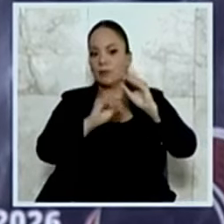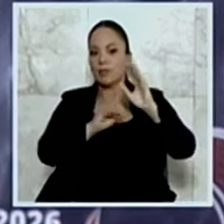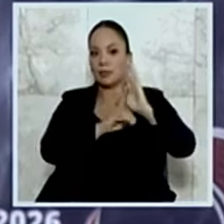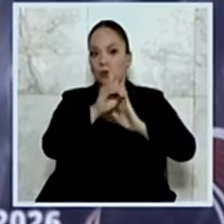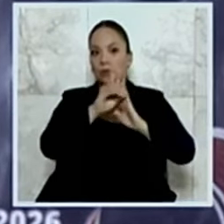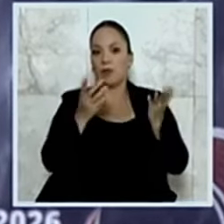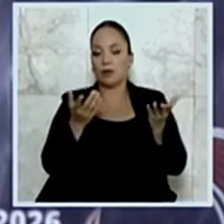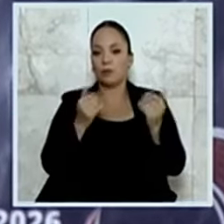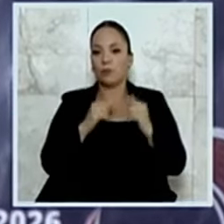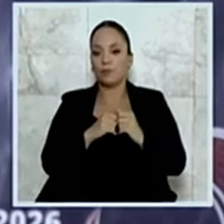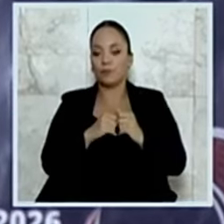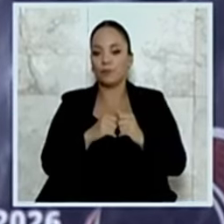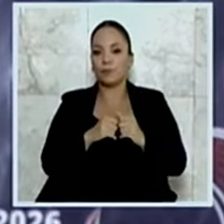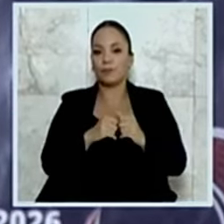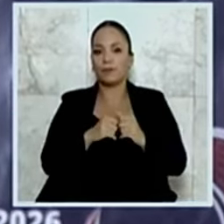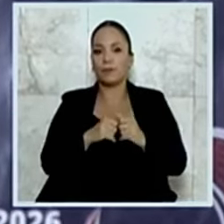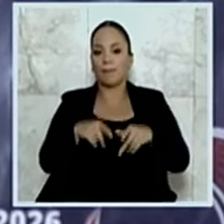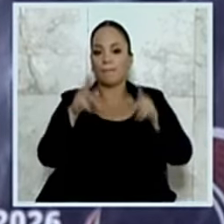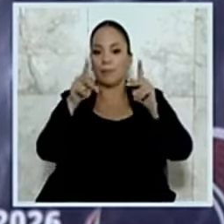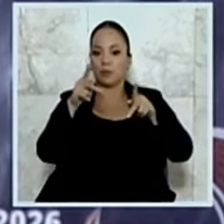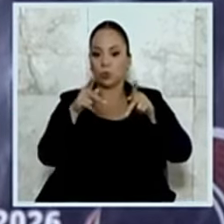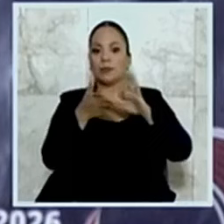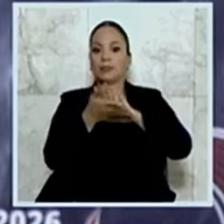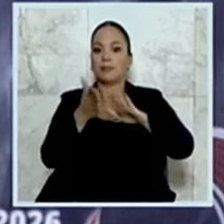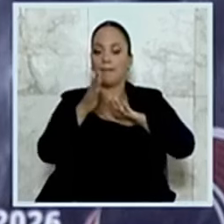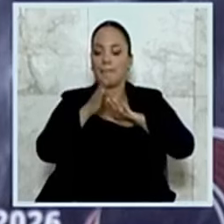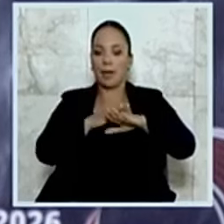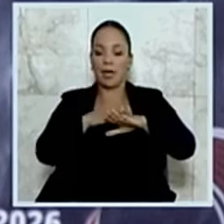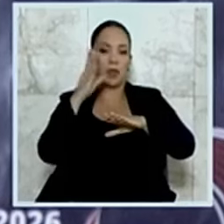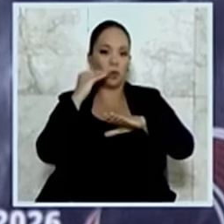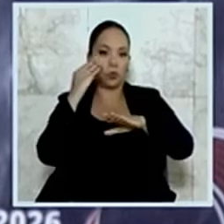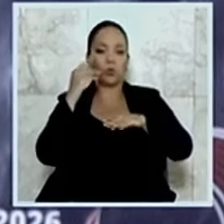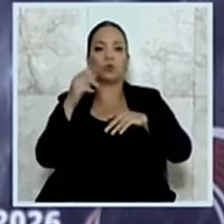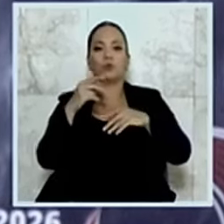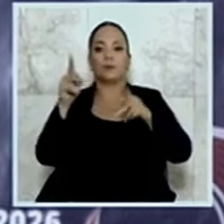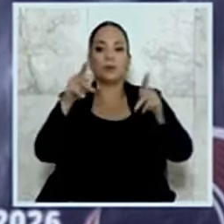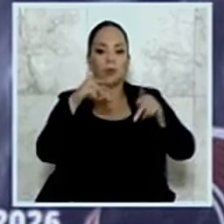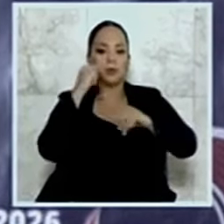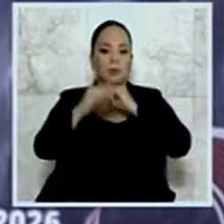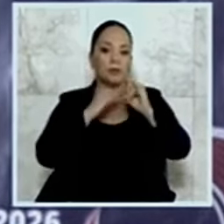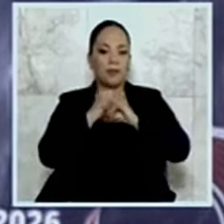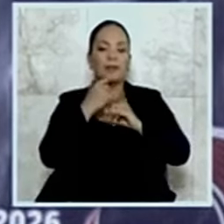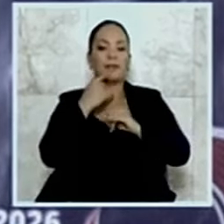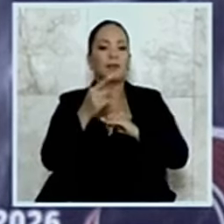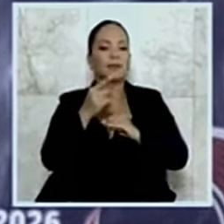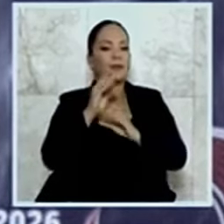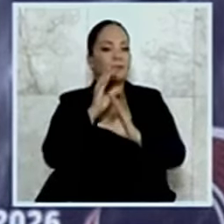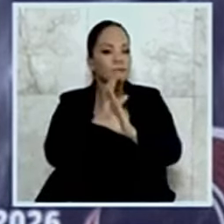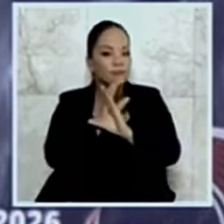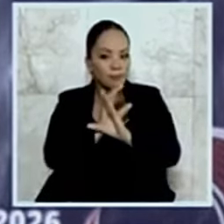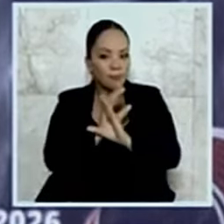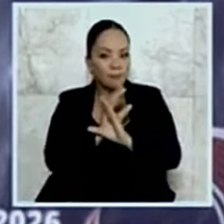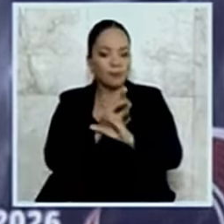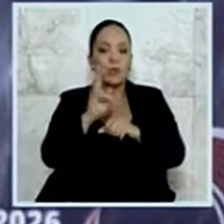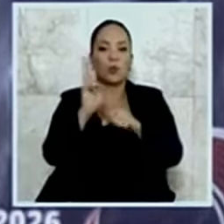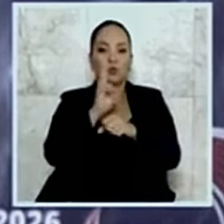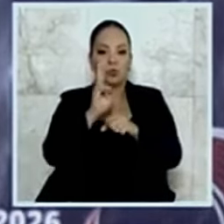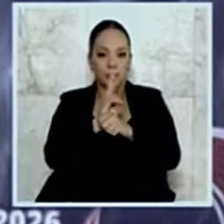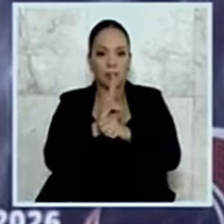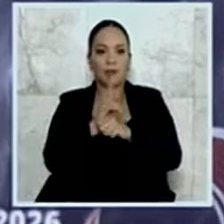ministra, doña Natalia Díaz, la inteligencia artificial es una tecnología que todavía se está desarrollando. Es una tecnología en donde